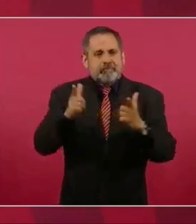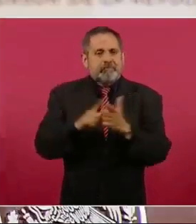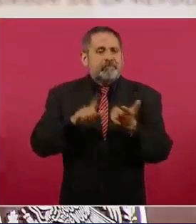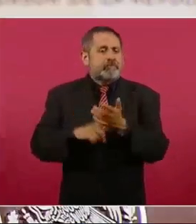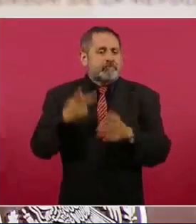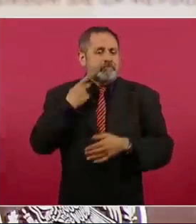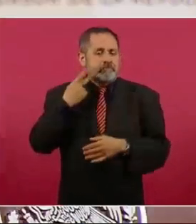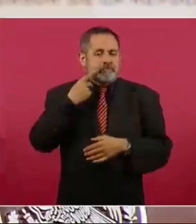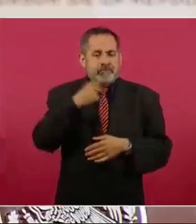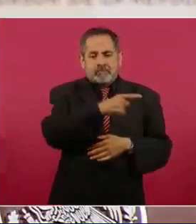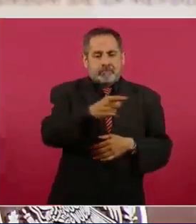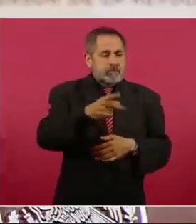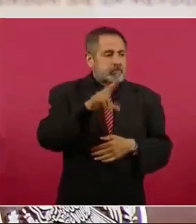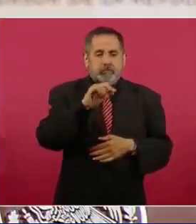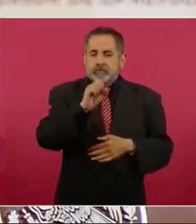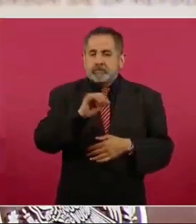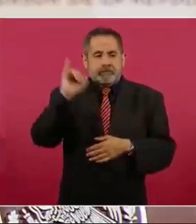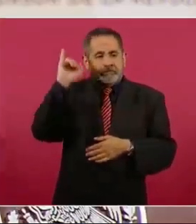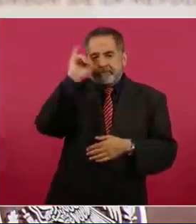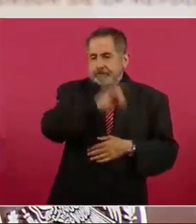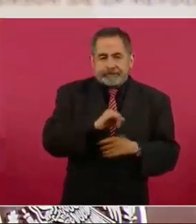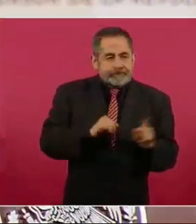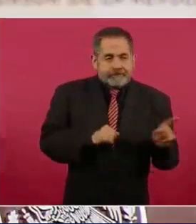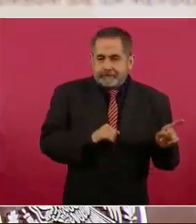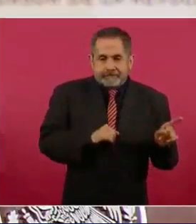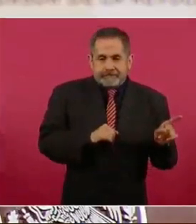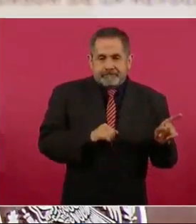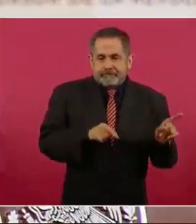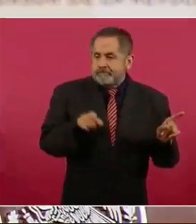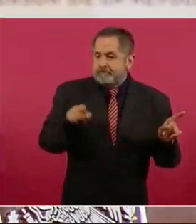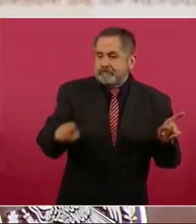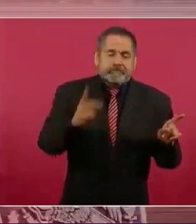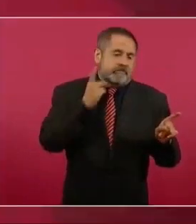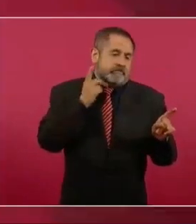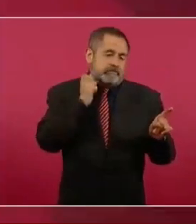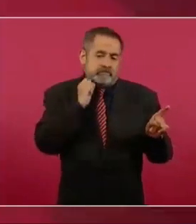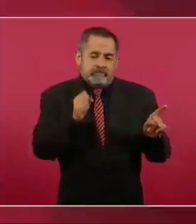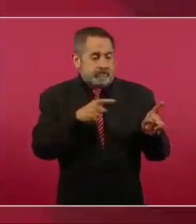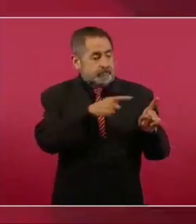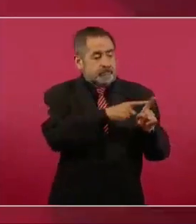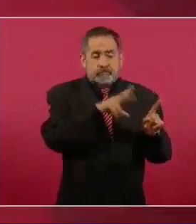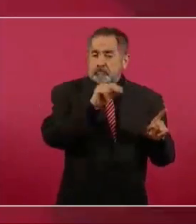no son los jefes de los legisladores.